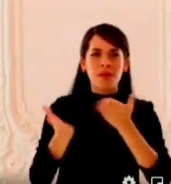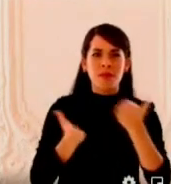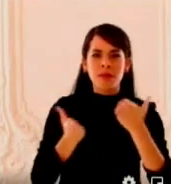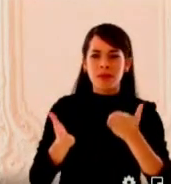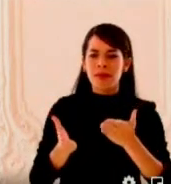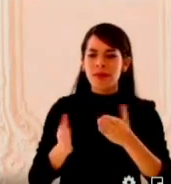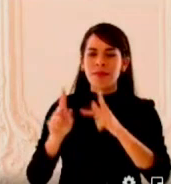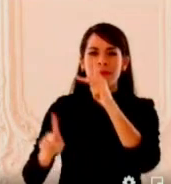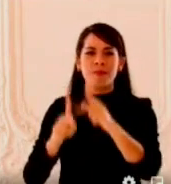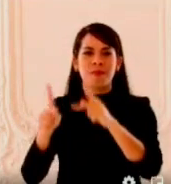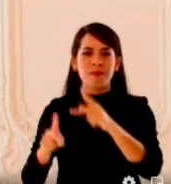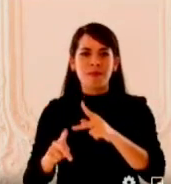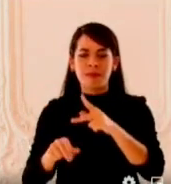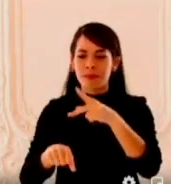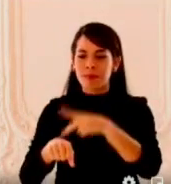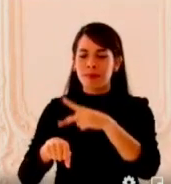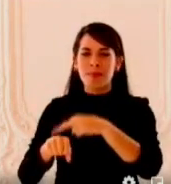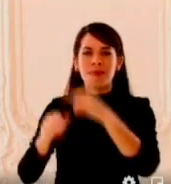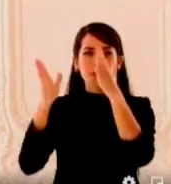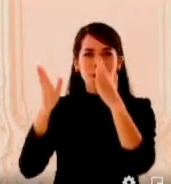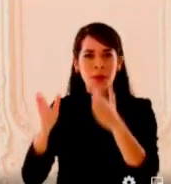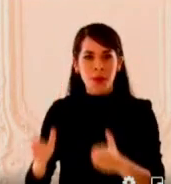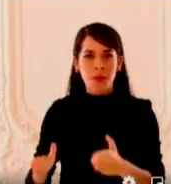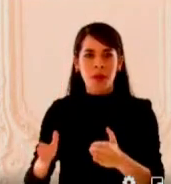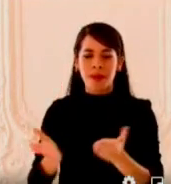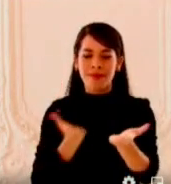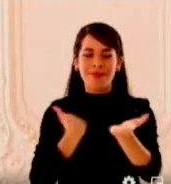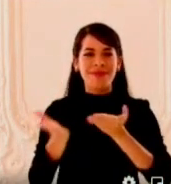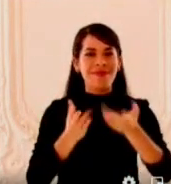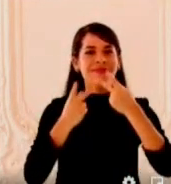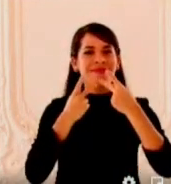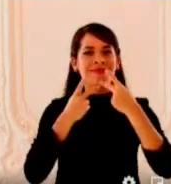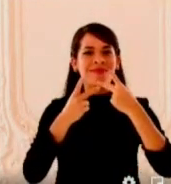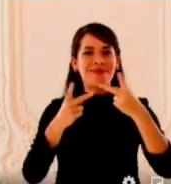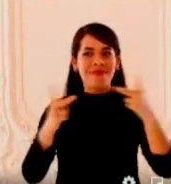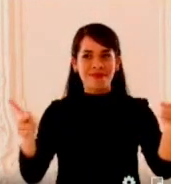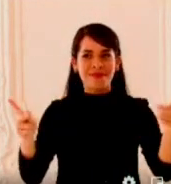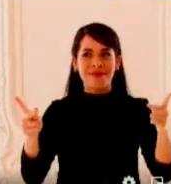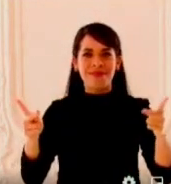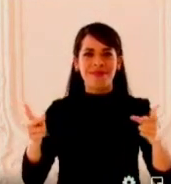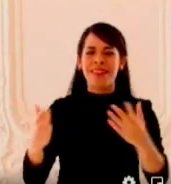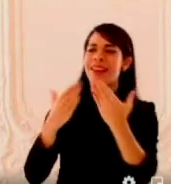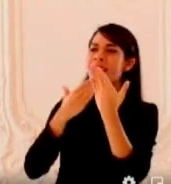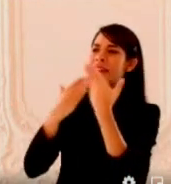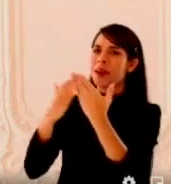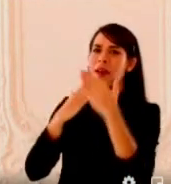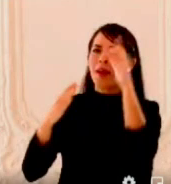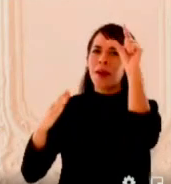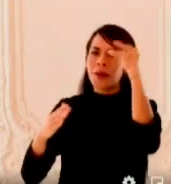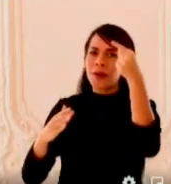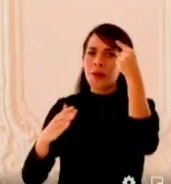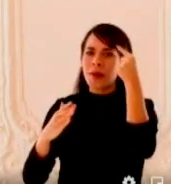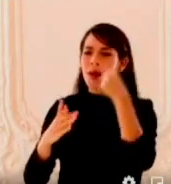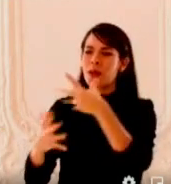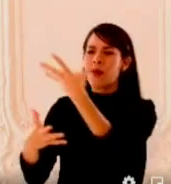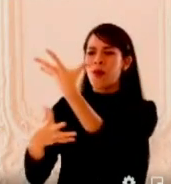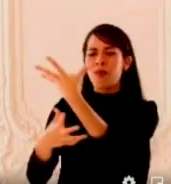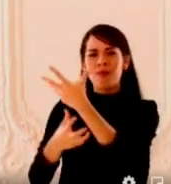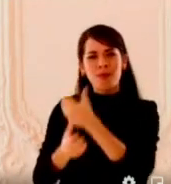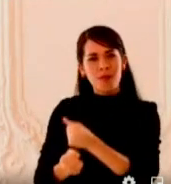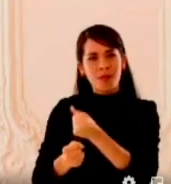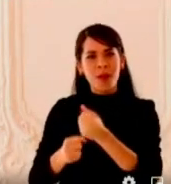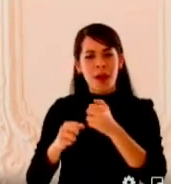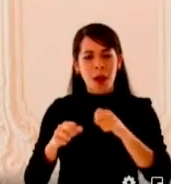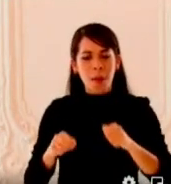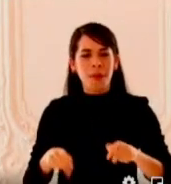puertorriqueños a través del servicio público. Gracias, gobernador Pedro Pierluisi, por depositar en mí su confianza y darme la